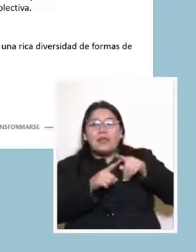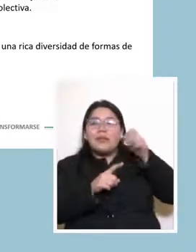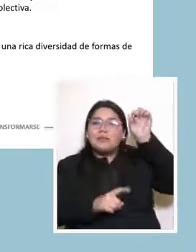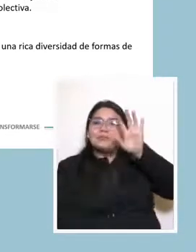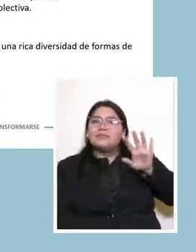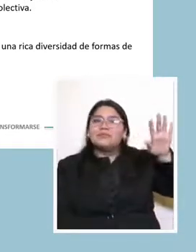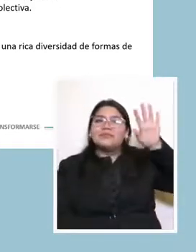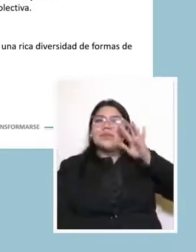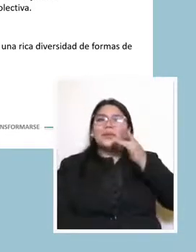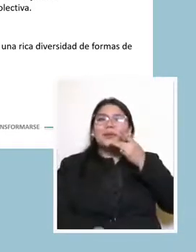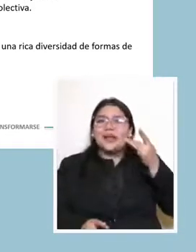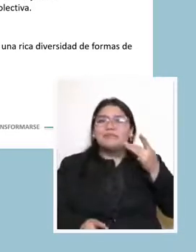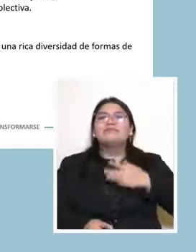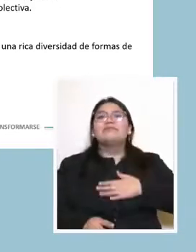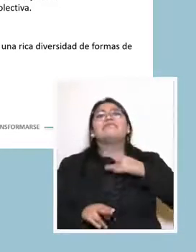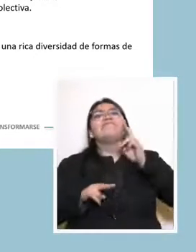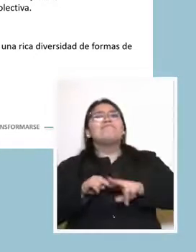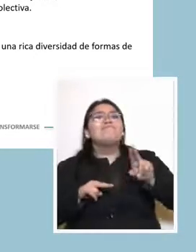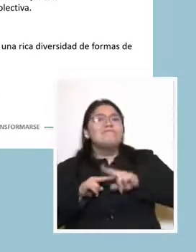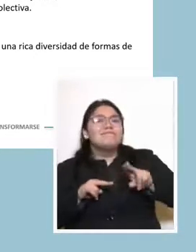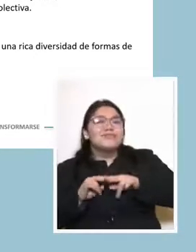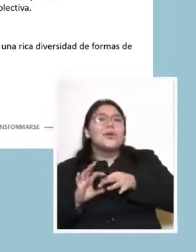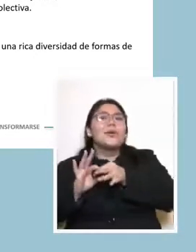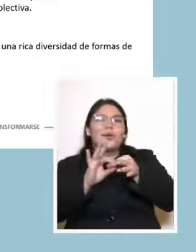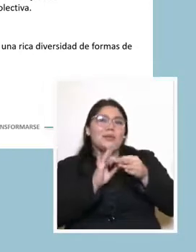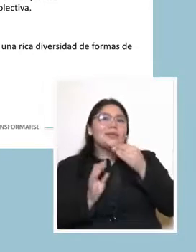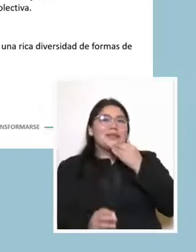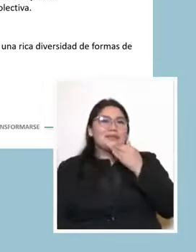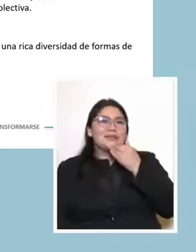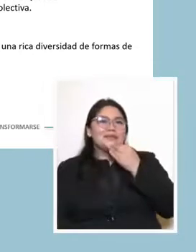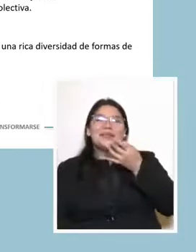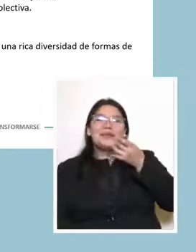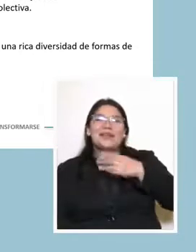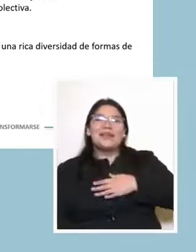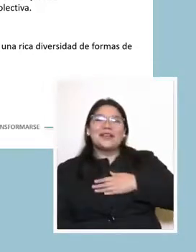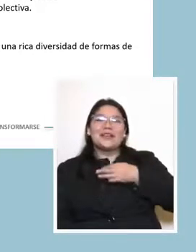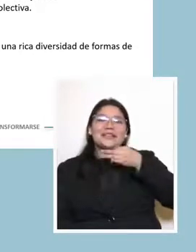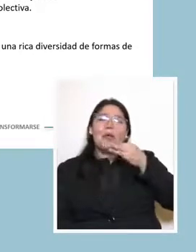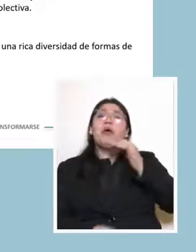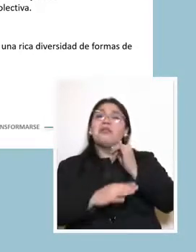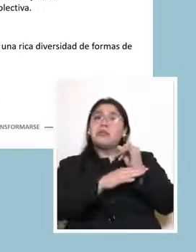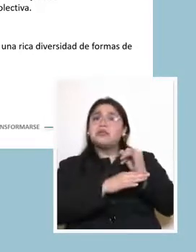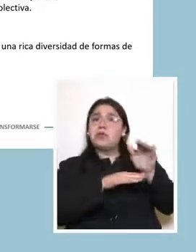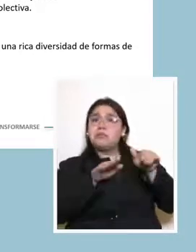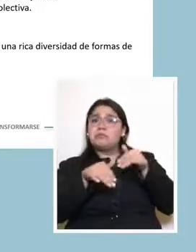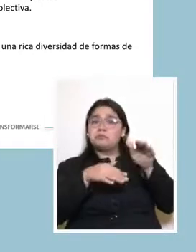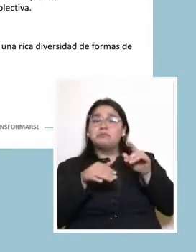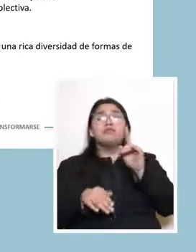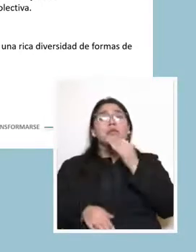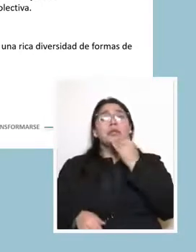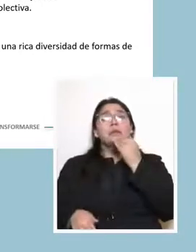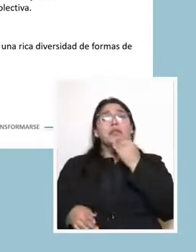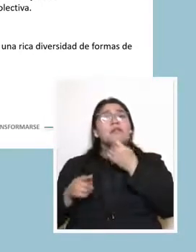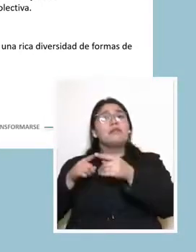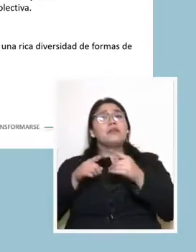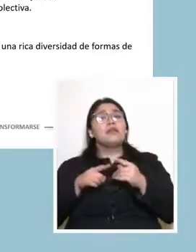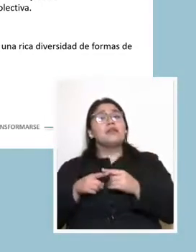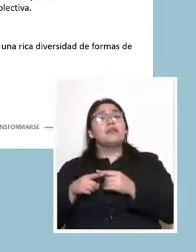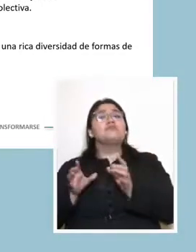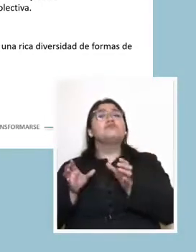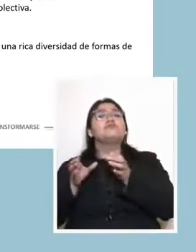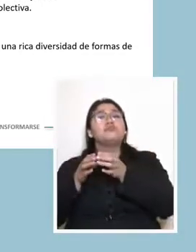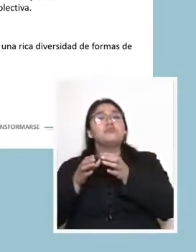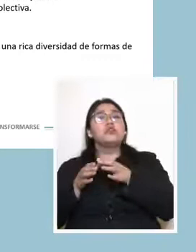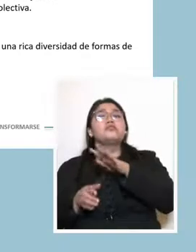esta institucionalidad, no solamente, valga la redundancia, institucional, sino que también instituciones, organizaciones de la sociedad civil, educación no